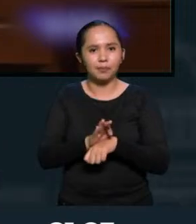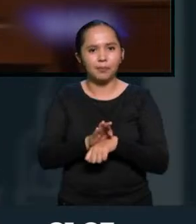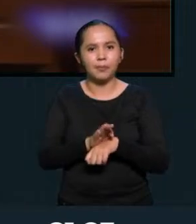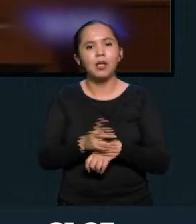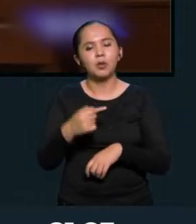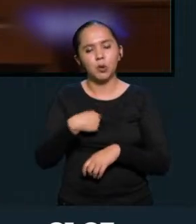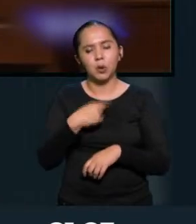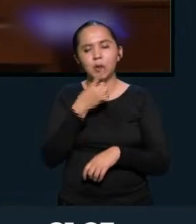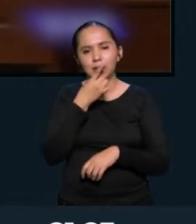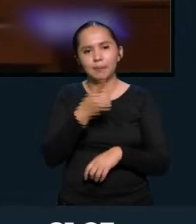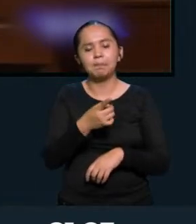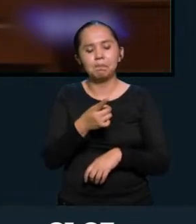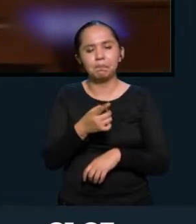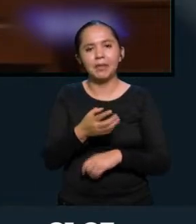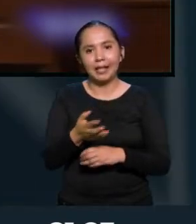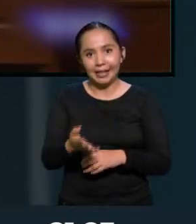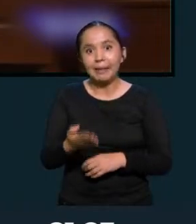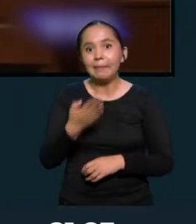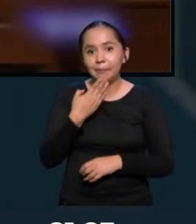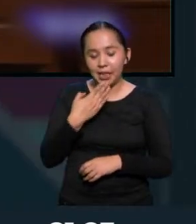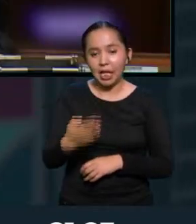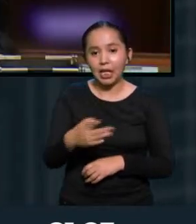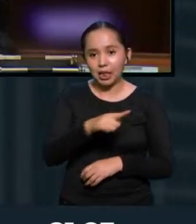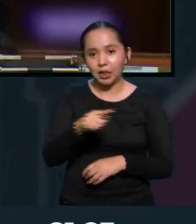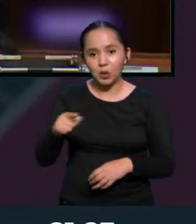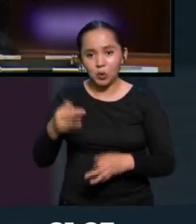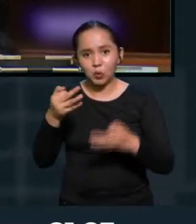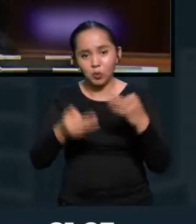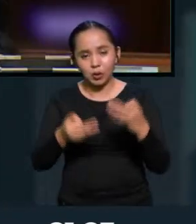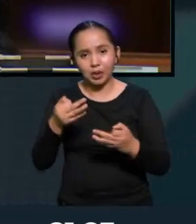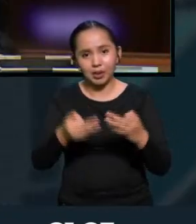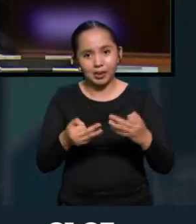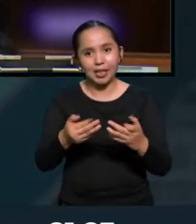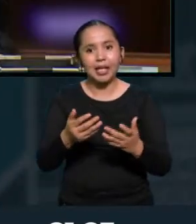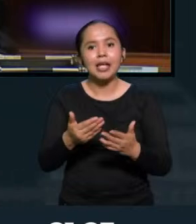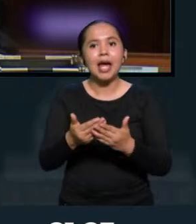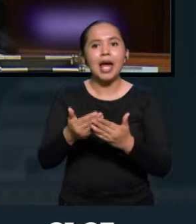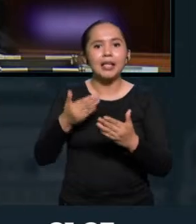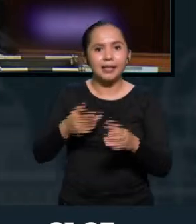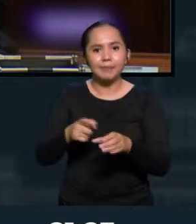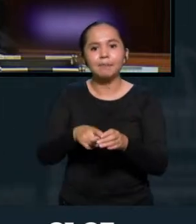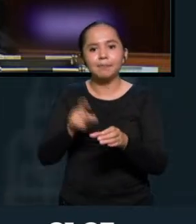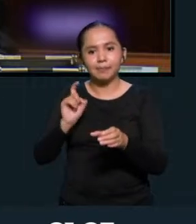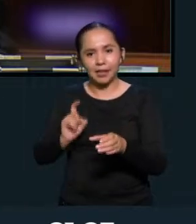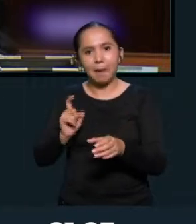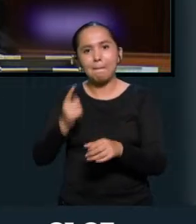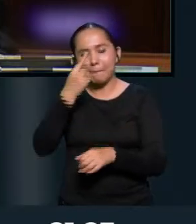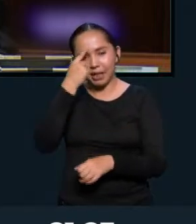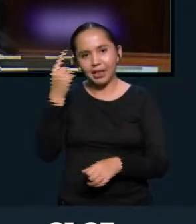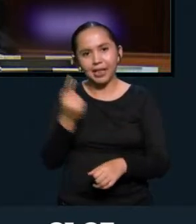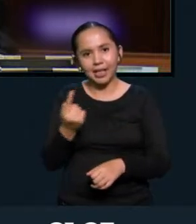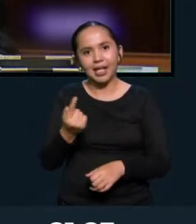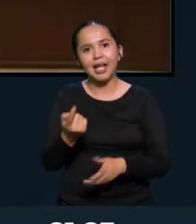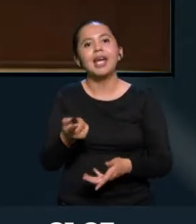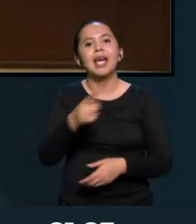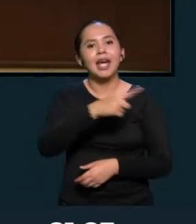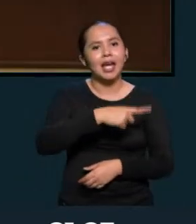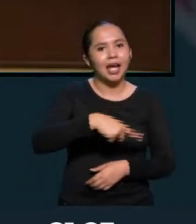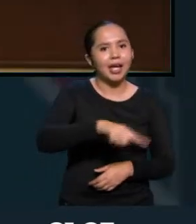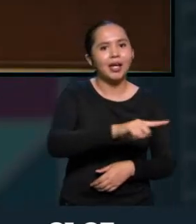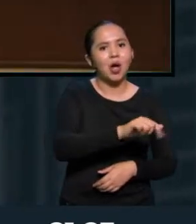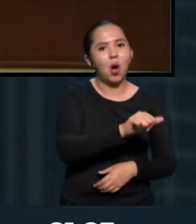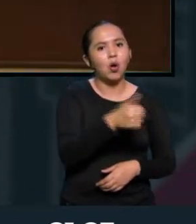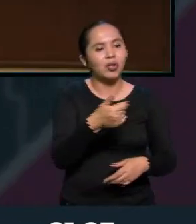el fondo, qué bueno que muchos jueces y magistrados se retiren anticipadamente, porque así van a dejar espacios para que puedan